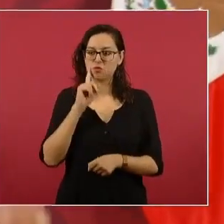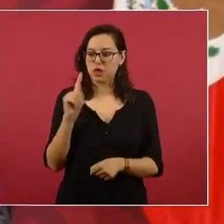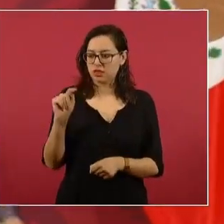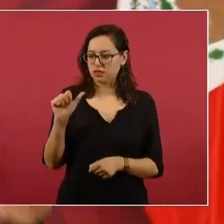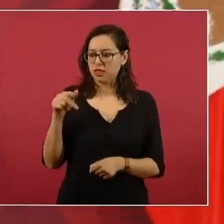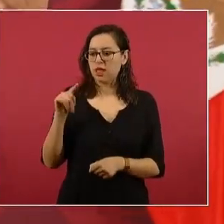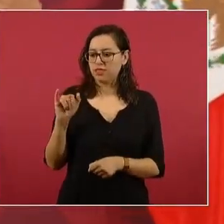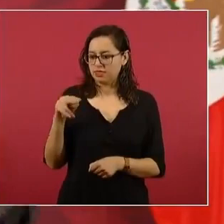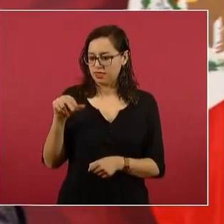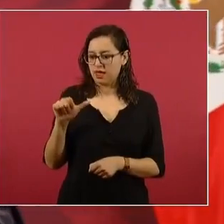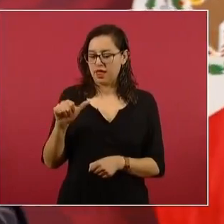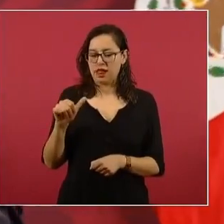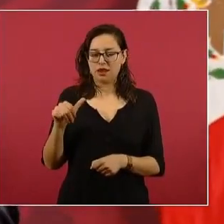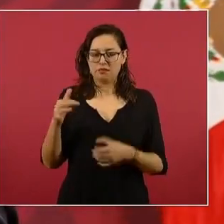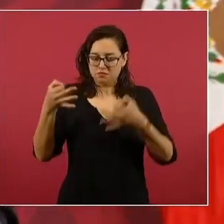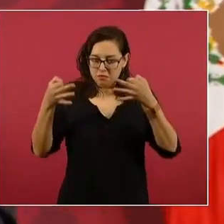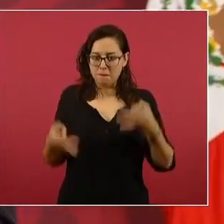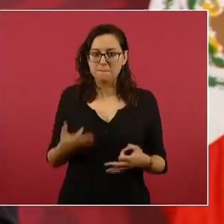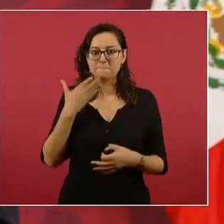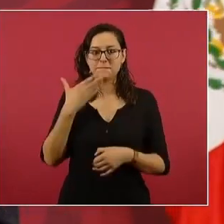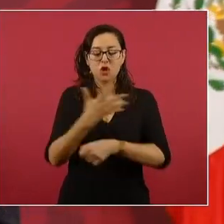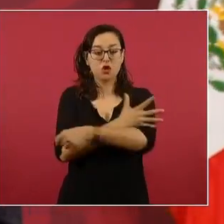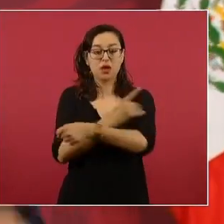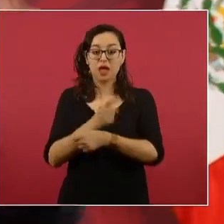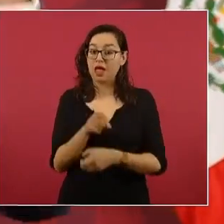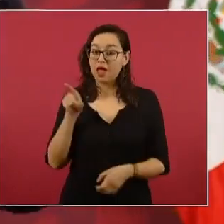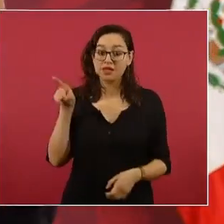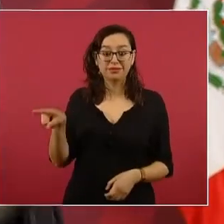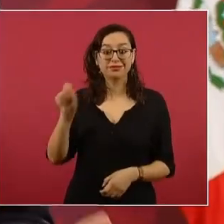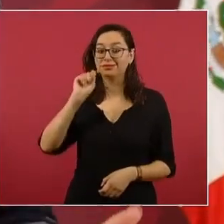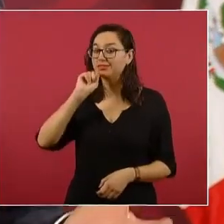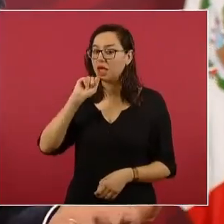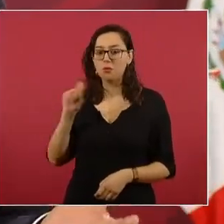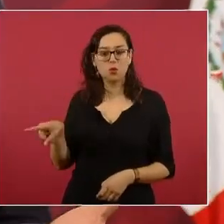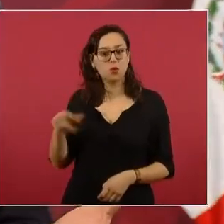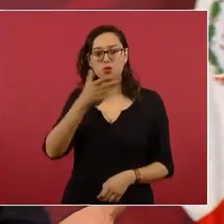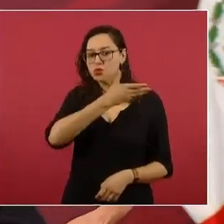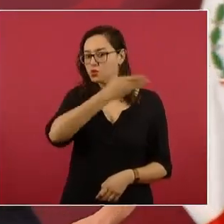íntegra, honesta y además